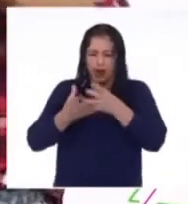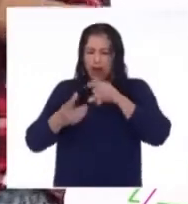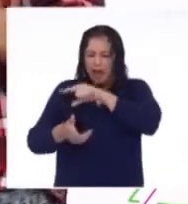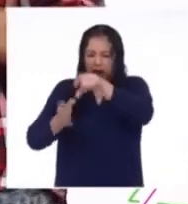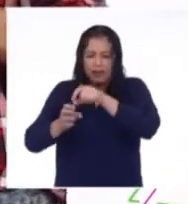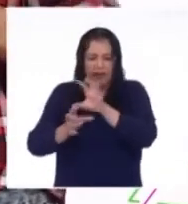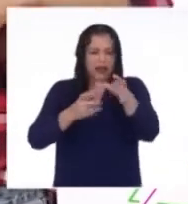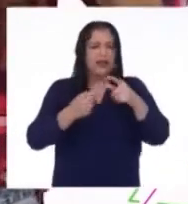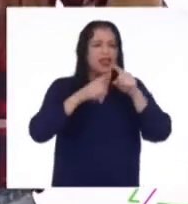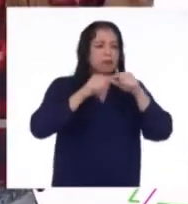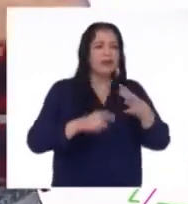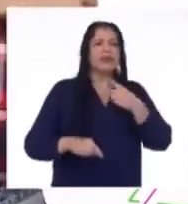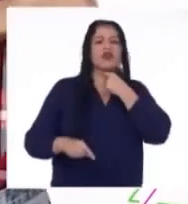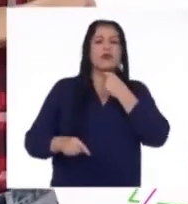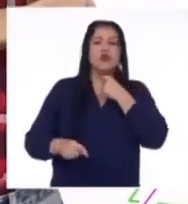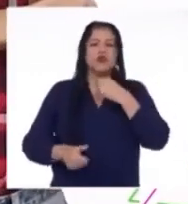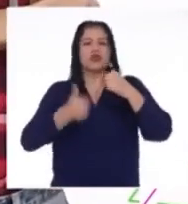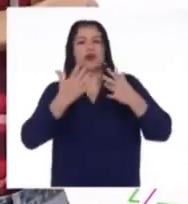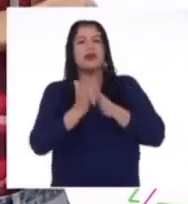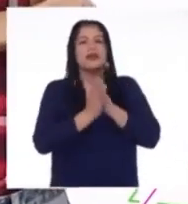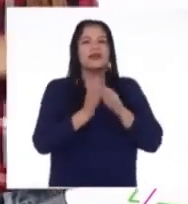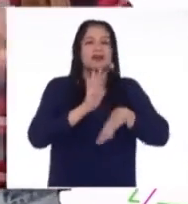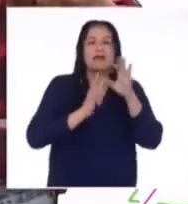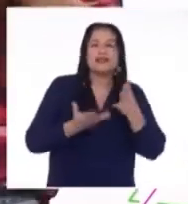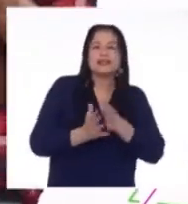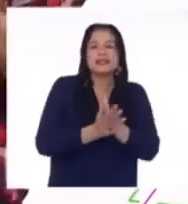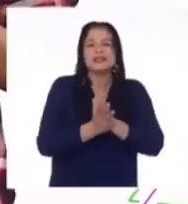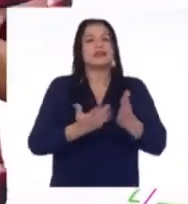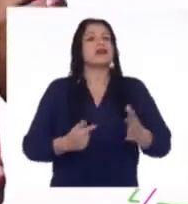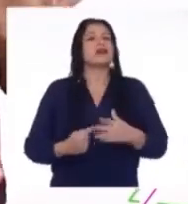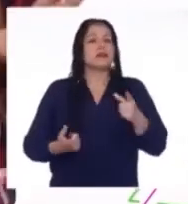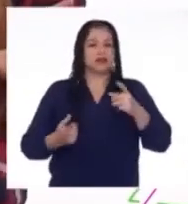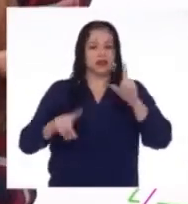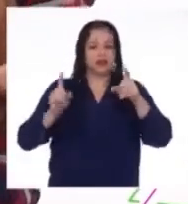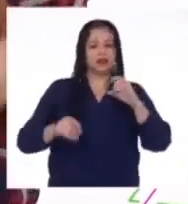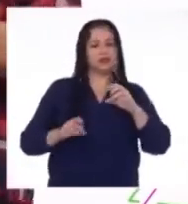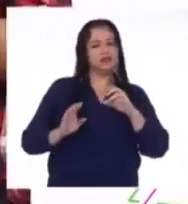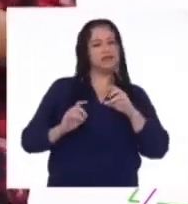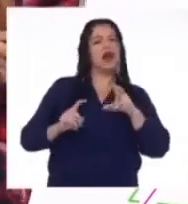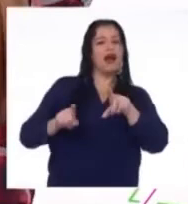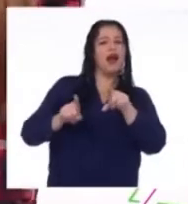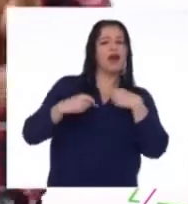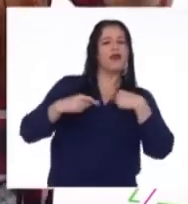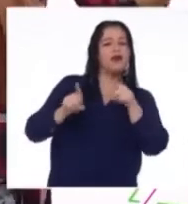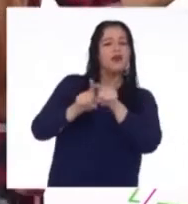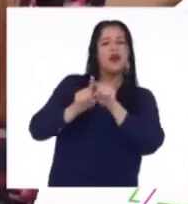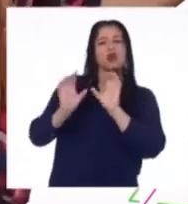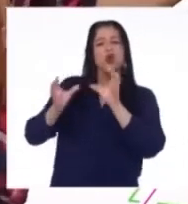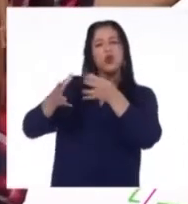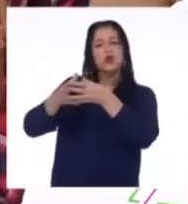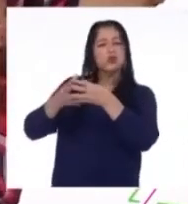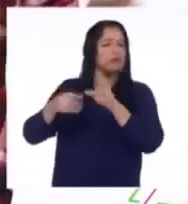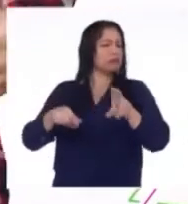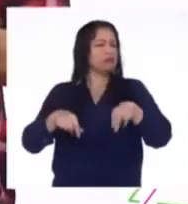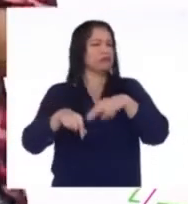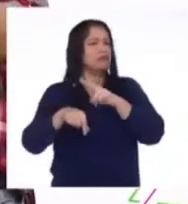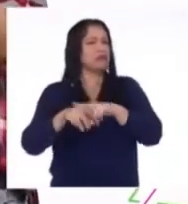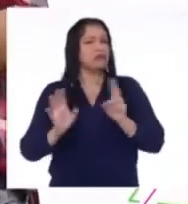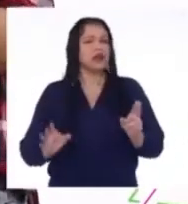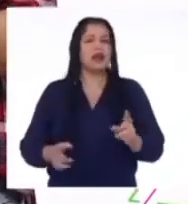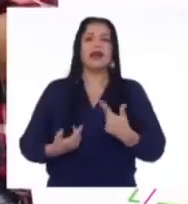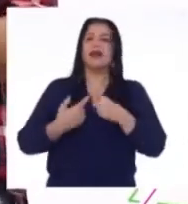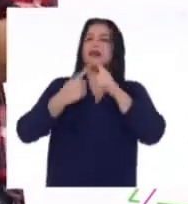a nuestros gustos y preferencias. Nos identificamos más con nuestros grupos afines de manera natural.